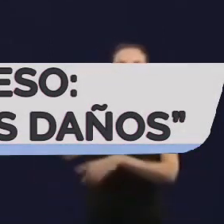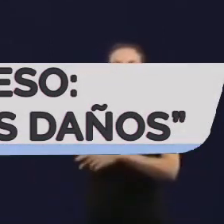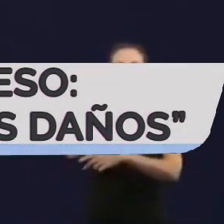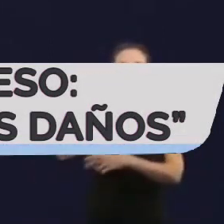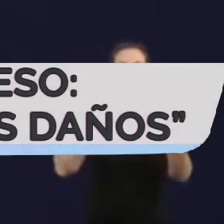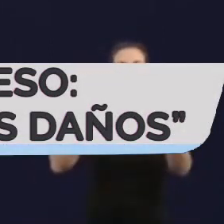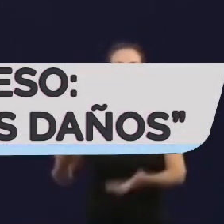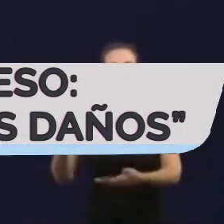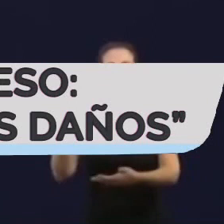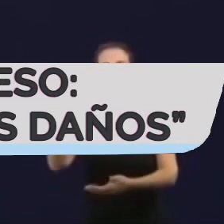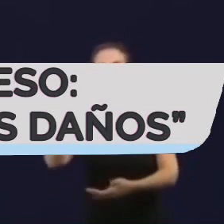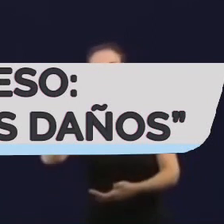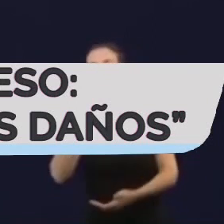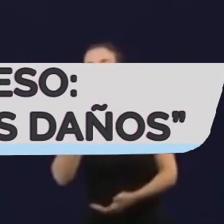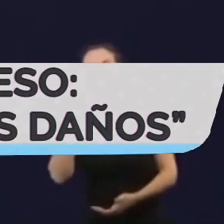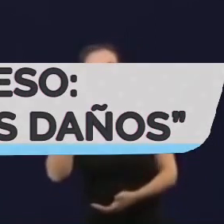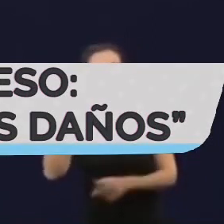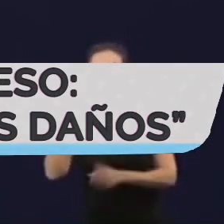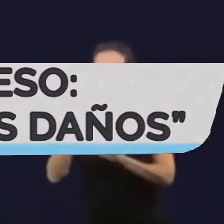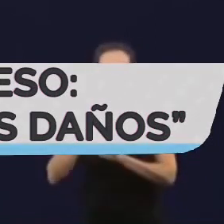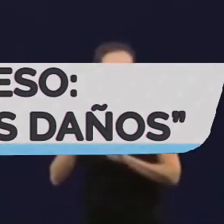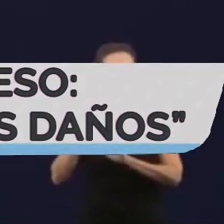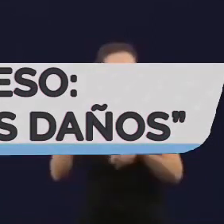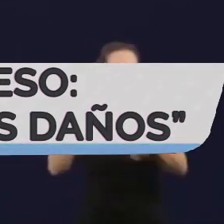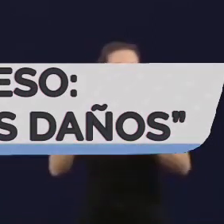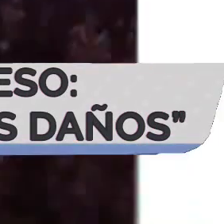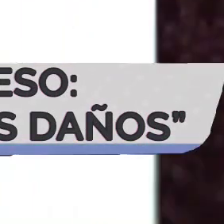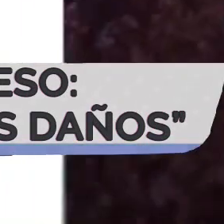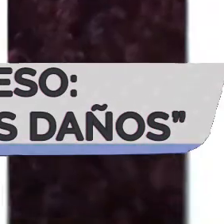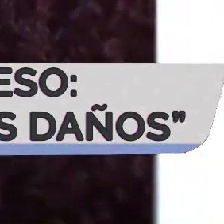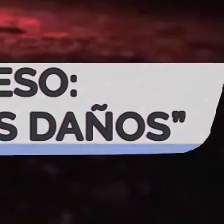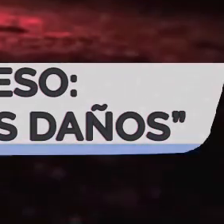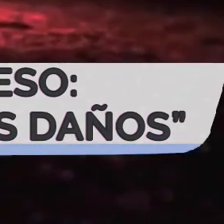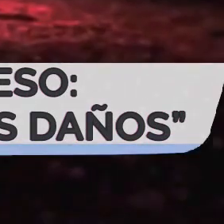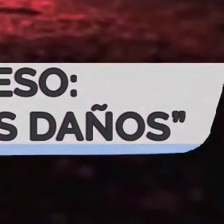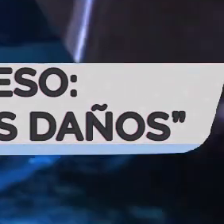Palestina que nada tenían que ver con lo que estaba ocurriendo ayer en